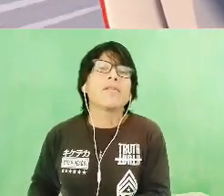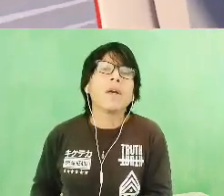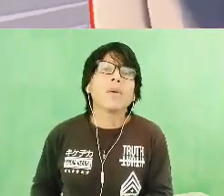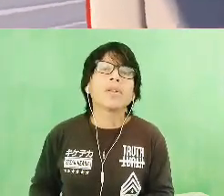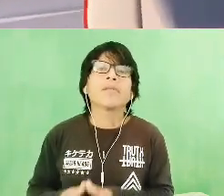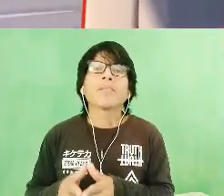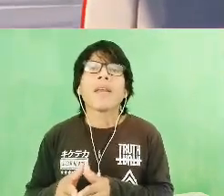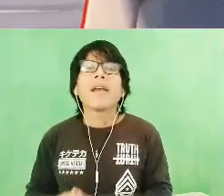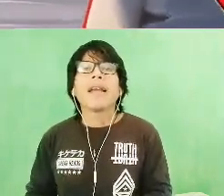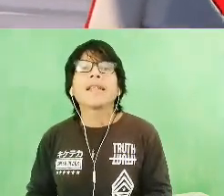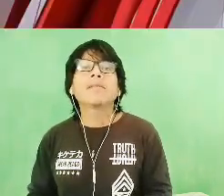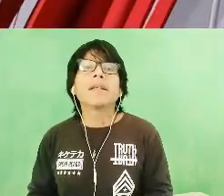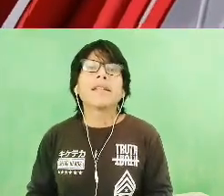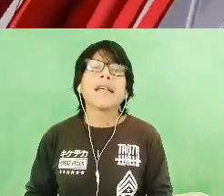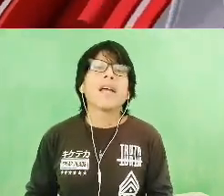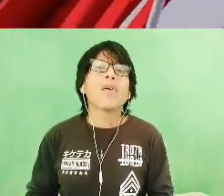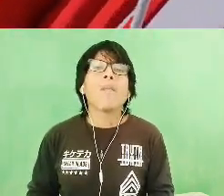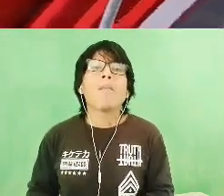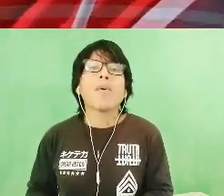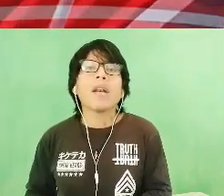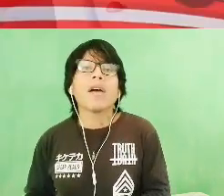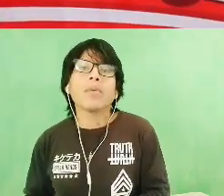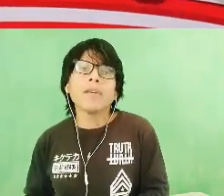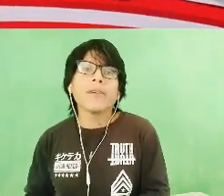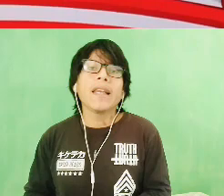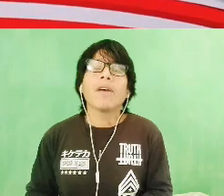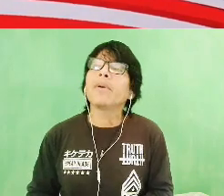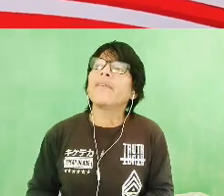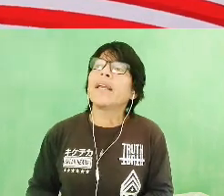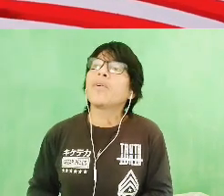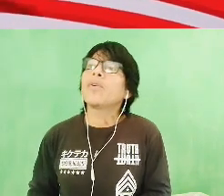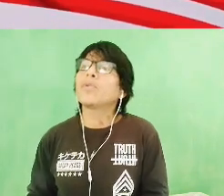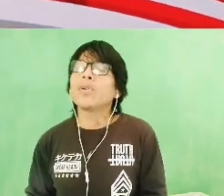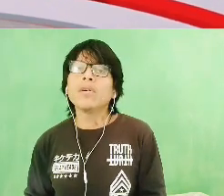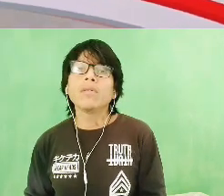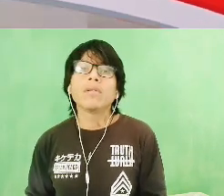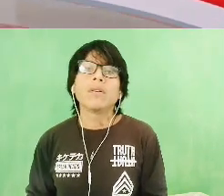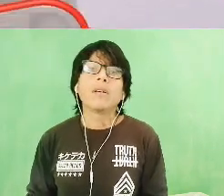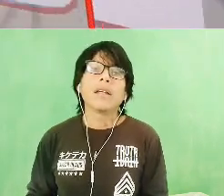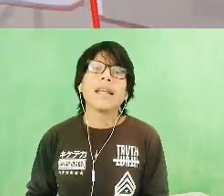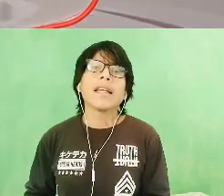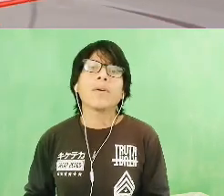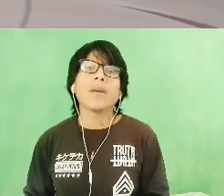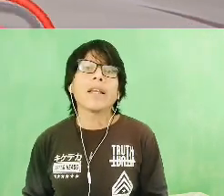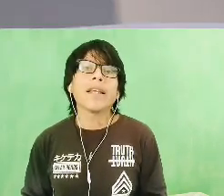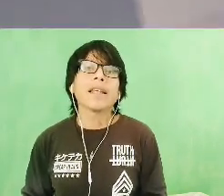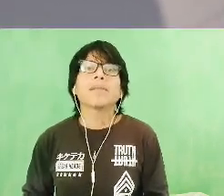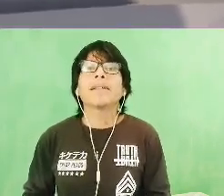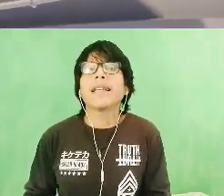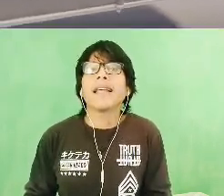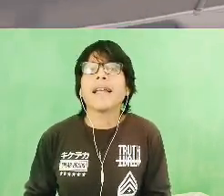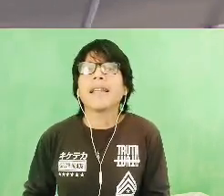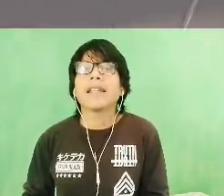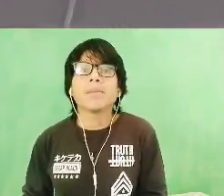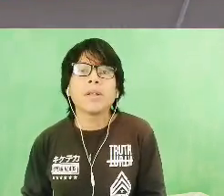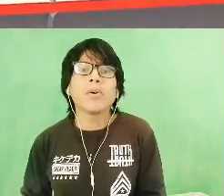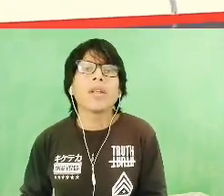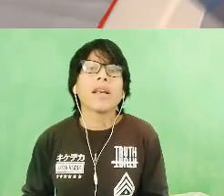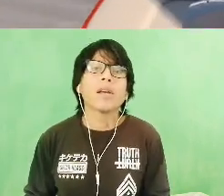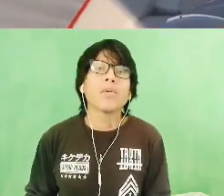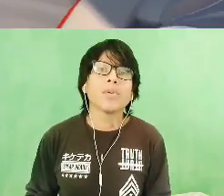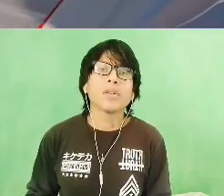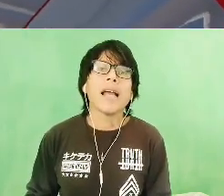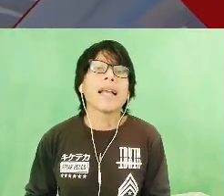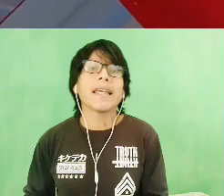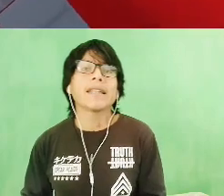Francisco Cienfuegos es investigado por la UIF y la UIF le encontró irregularidades. Más que nada, desvío